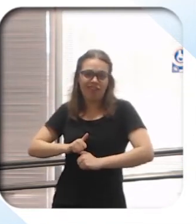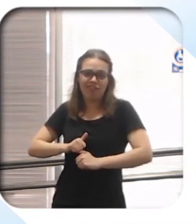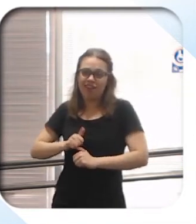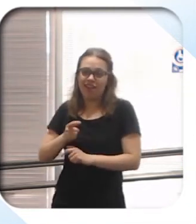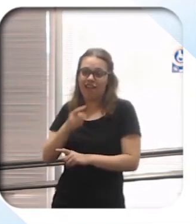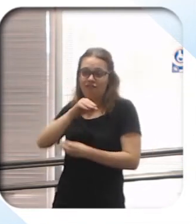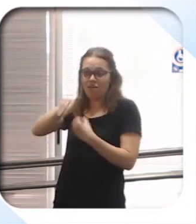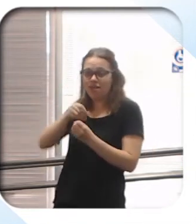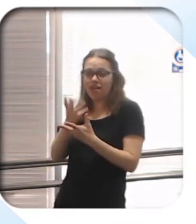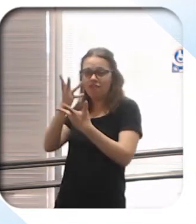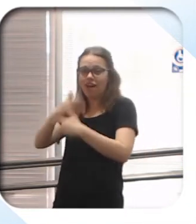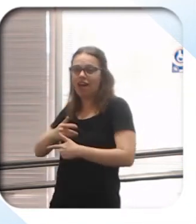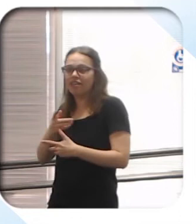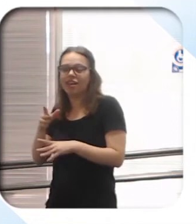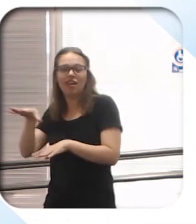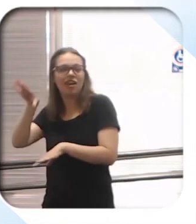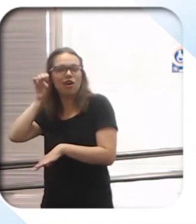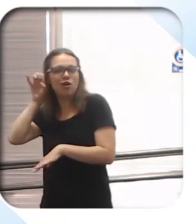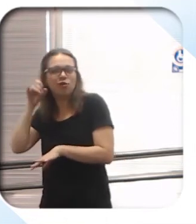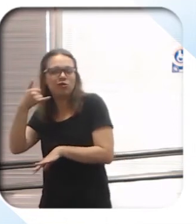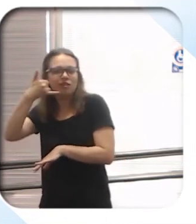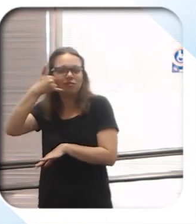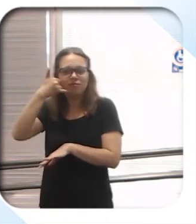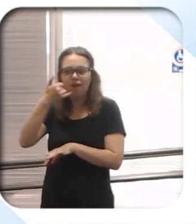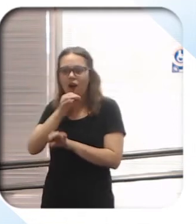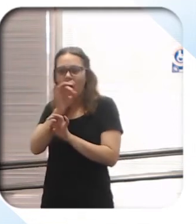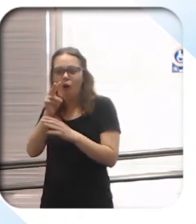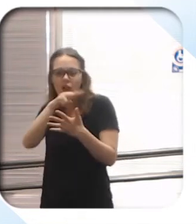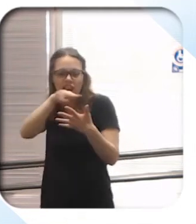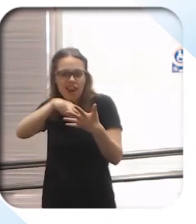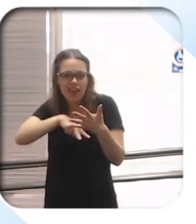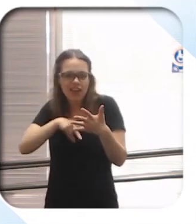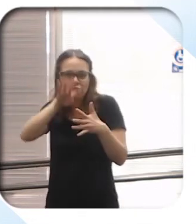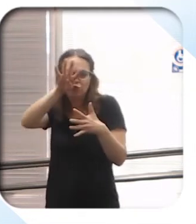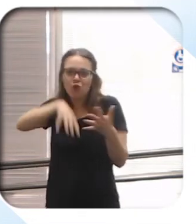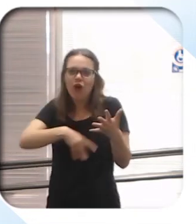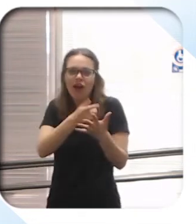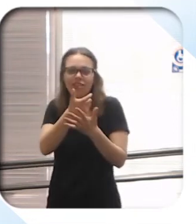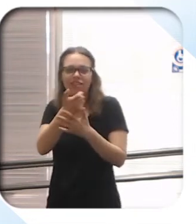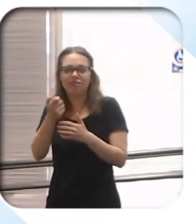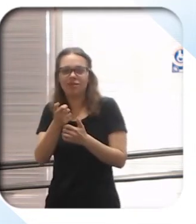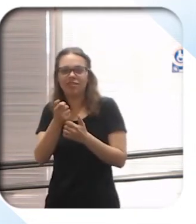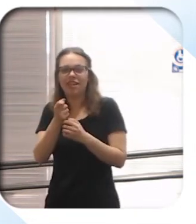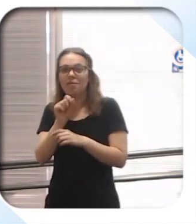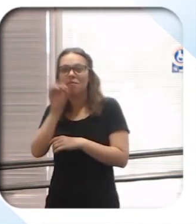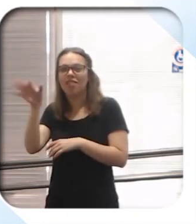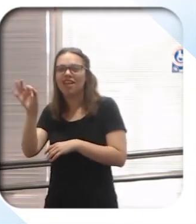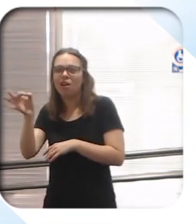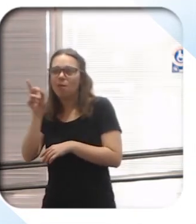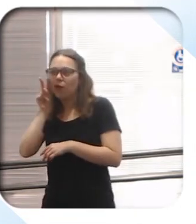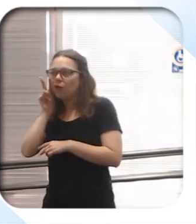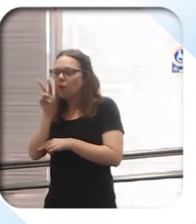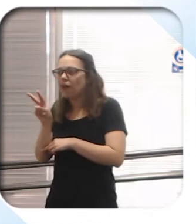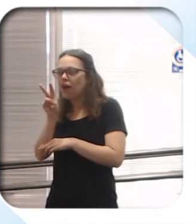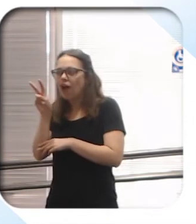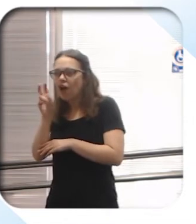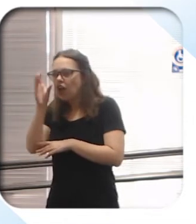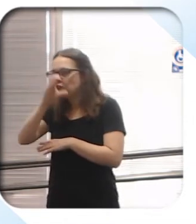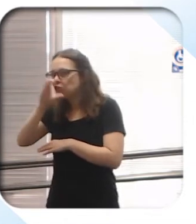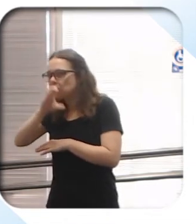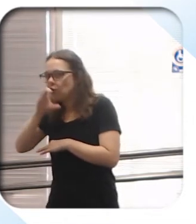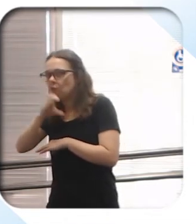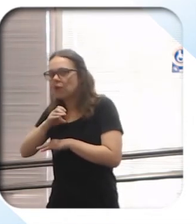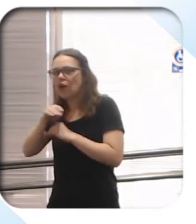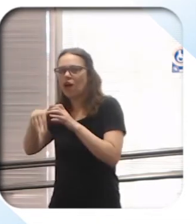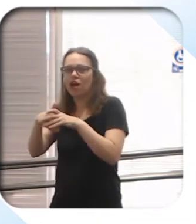La familia escucha sus conversaciones telefónicas o leen sus cartas. envían a los hermanos para que los vigilen cuando